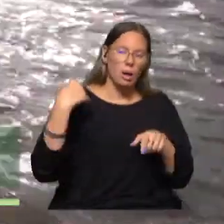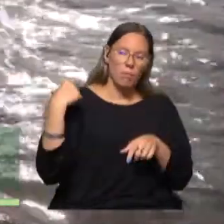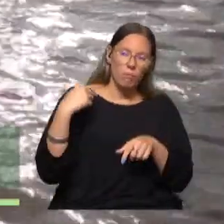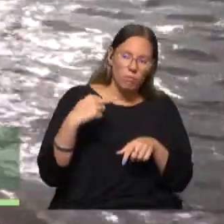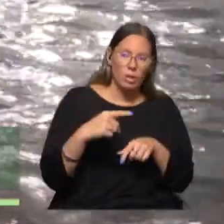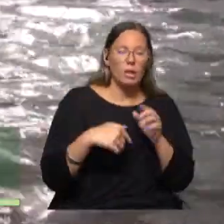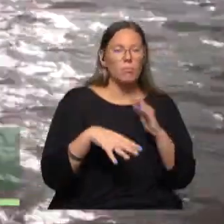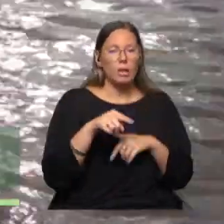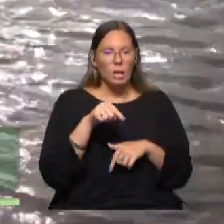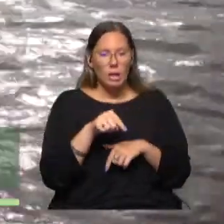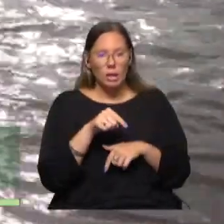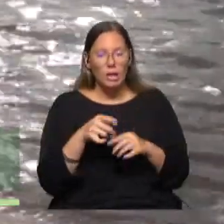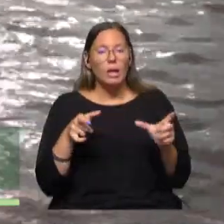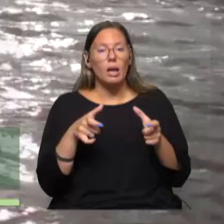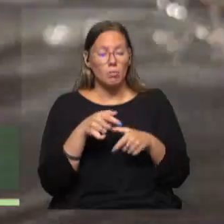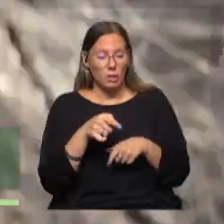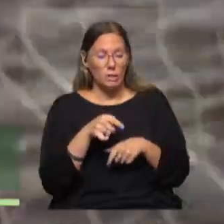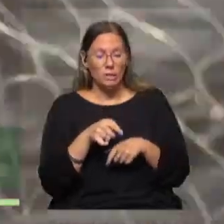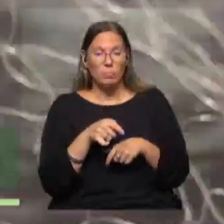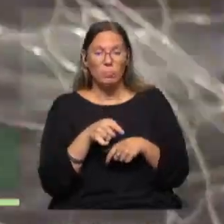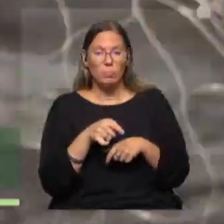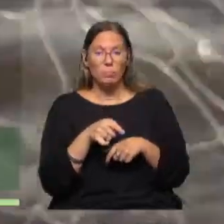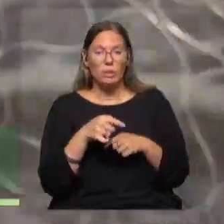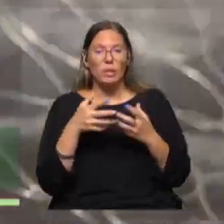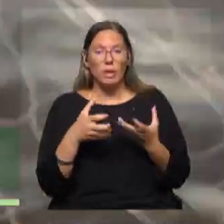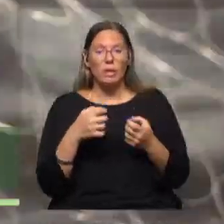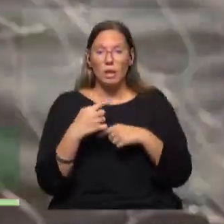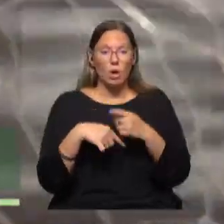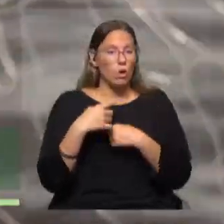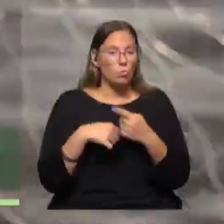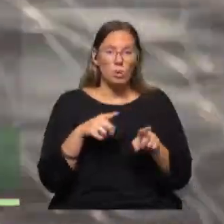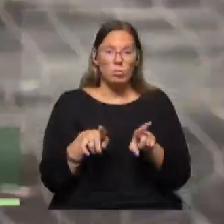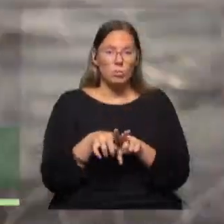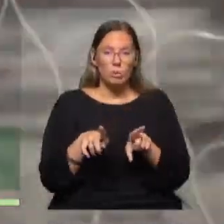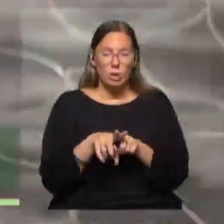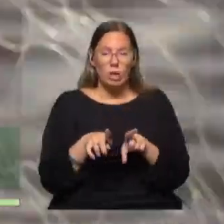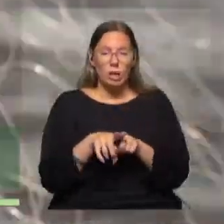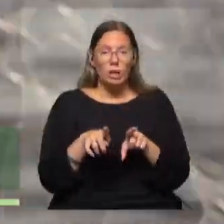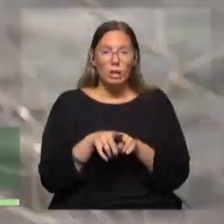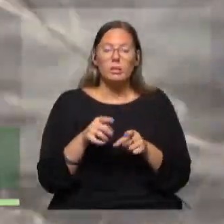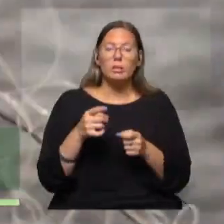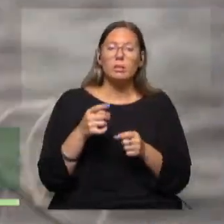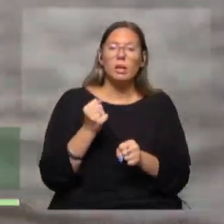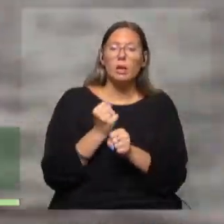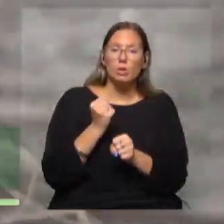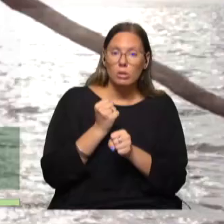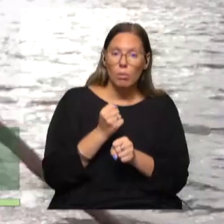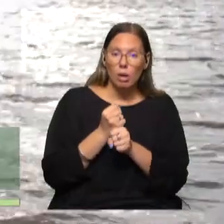más incitado en la cámara, que quiere seguir con estas prácticas, que es hambrear a los trabajadores y por ese